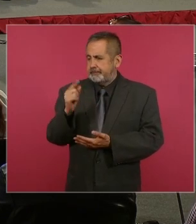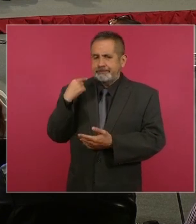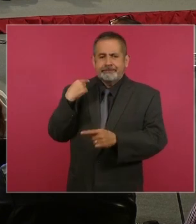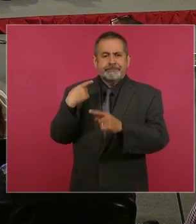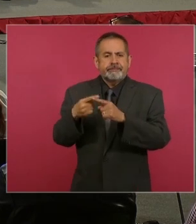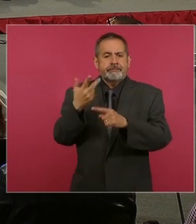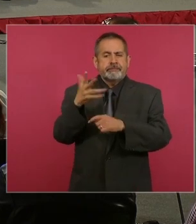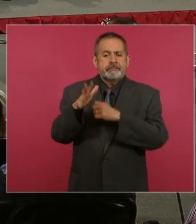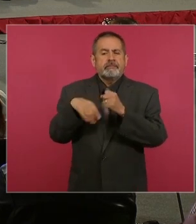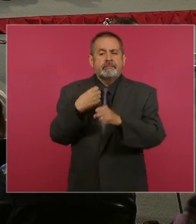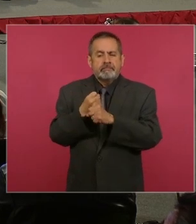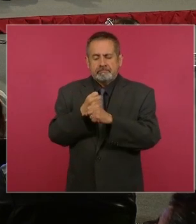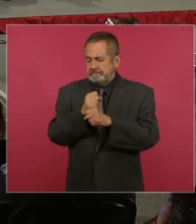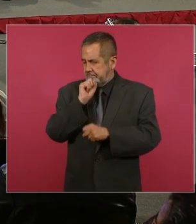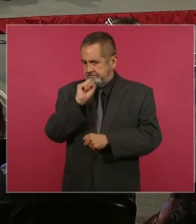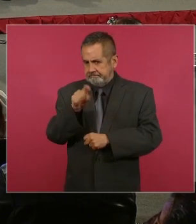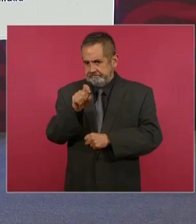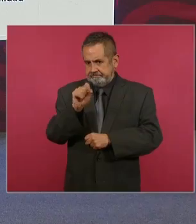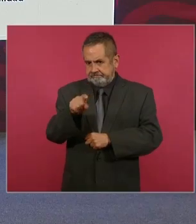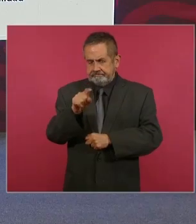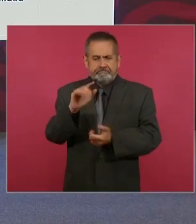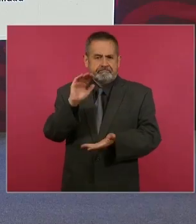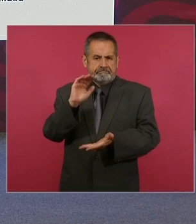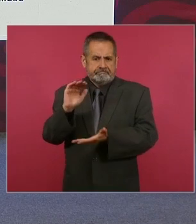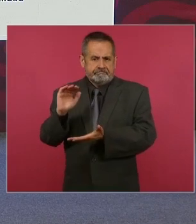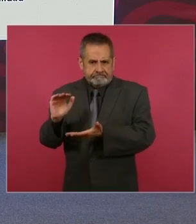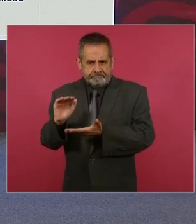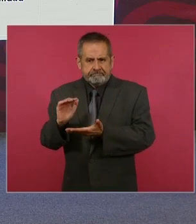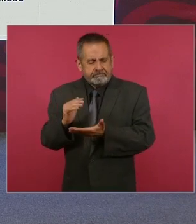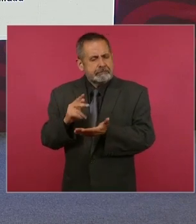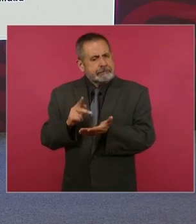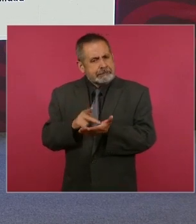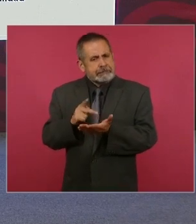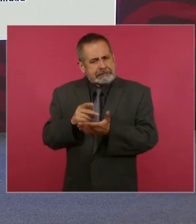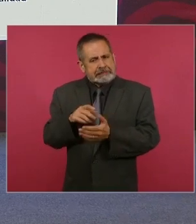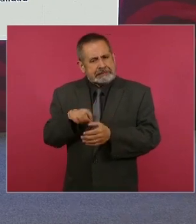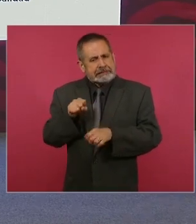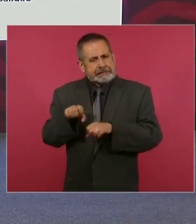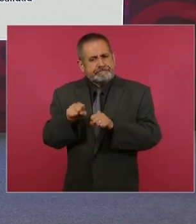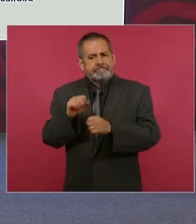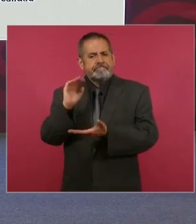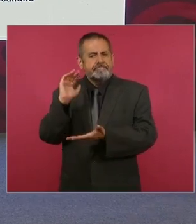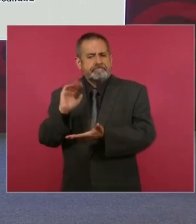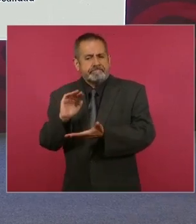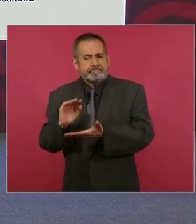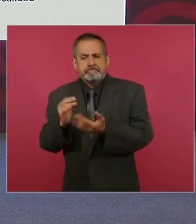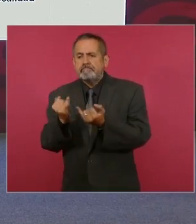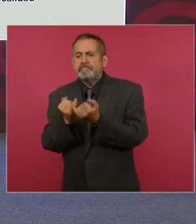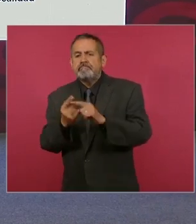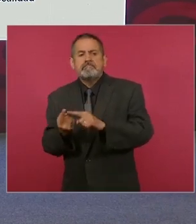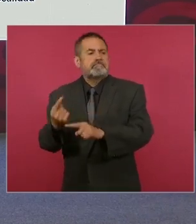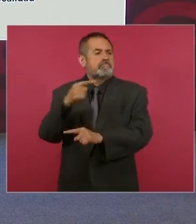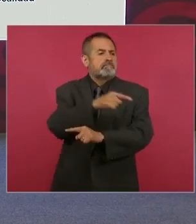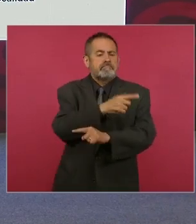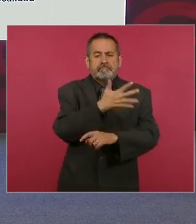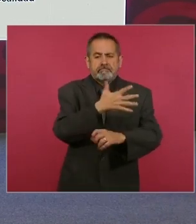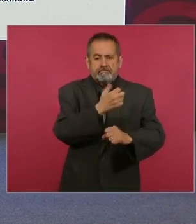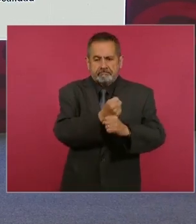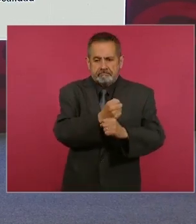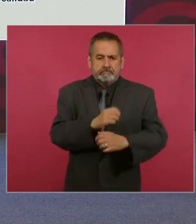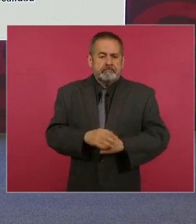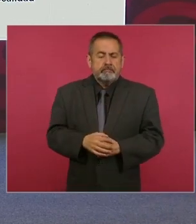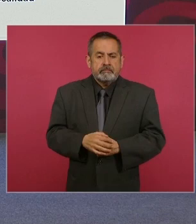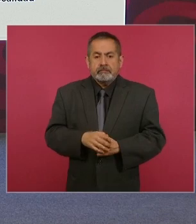10 años es el mismo dato, o sea, estamos recuperando, digamos, llegando a los niveles de hace 10 años. Igual en el caso de